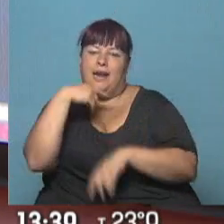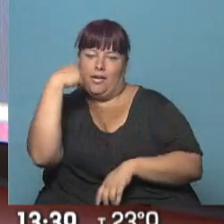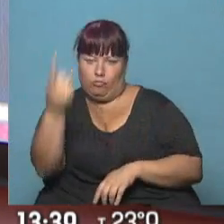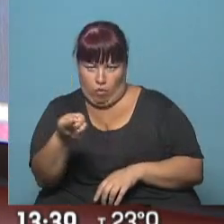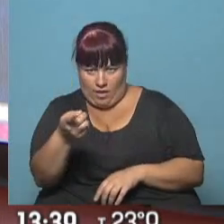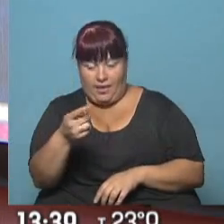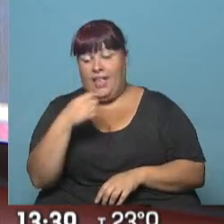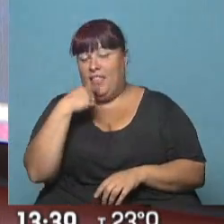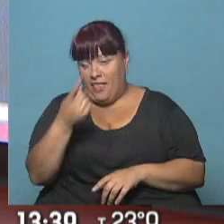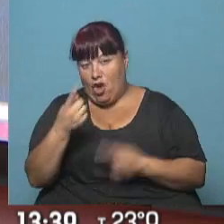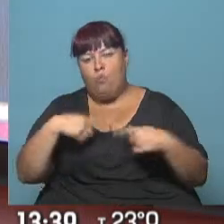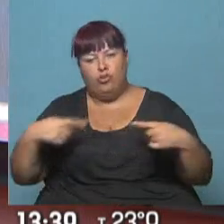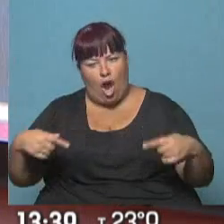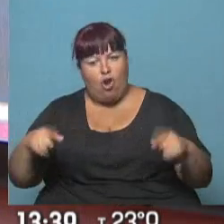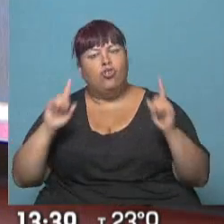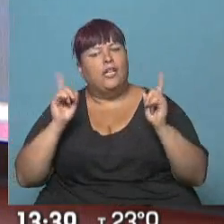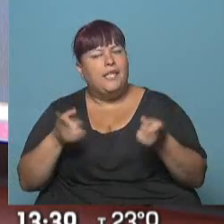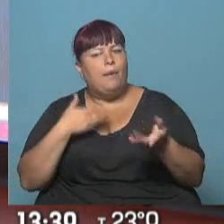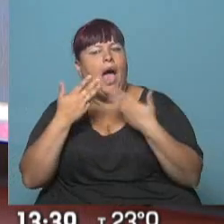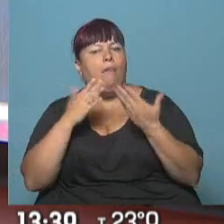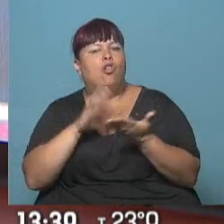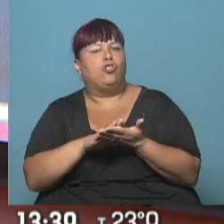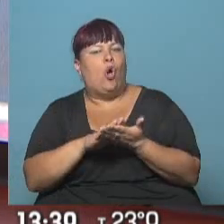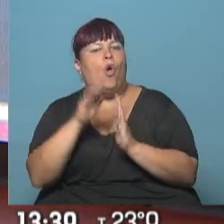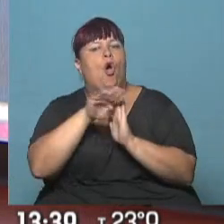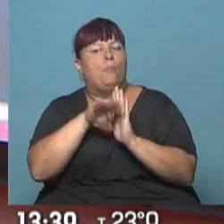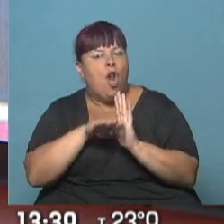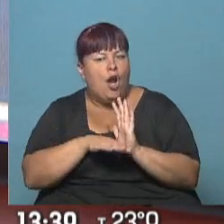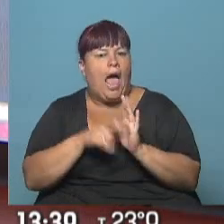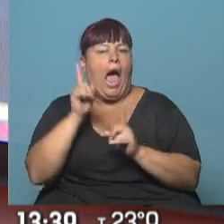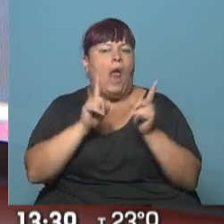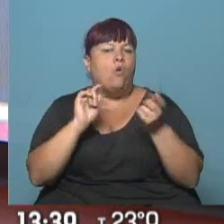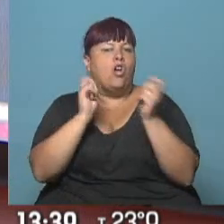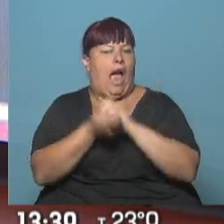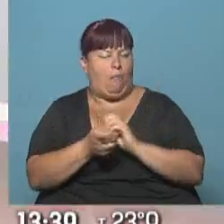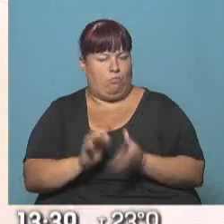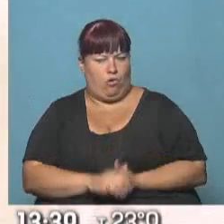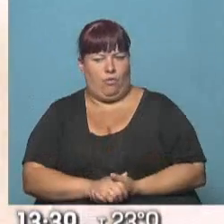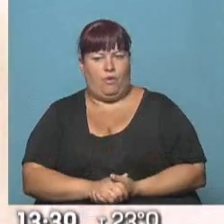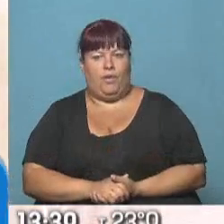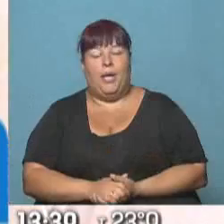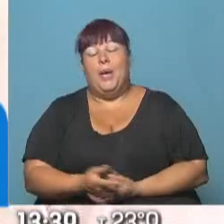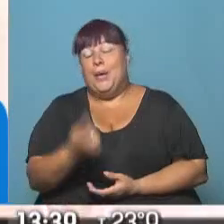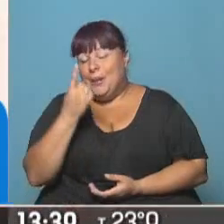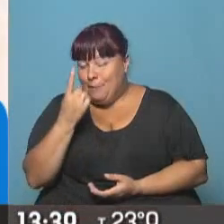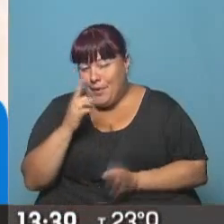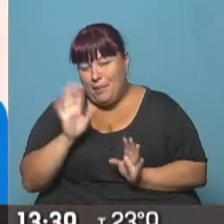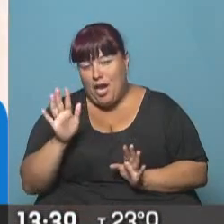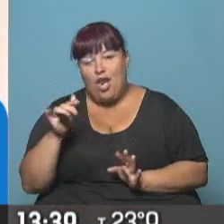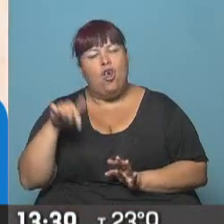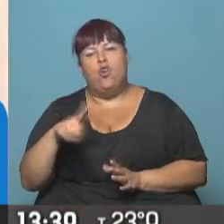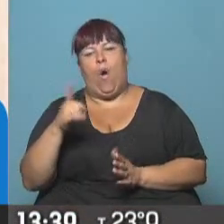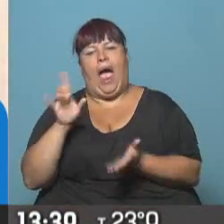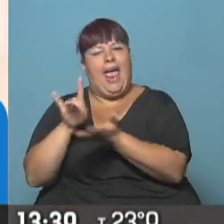respuesta. Dijo varias cosas y también habló de la programación y de algún rediseño. Mira. Primero que nada, aquí no